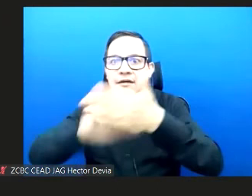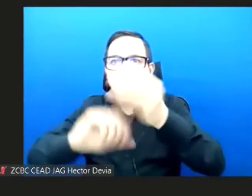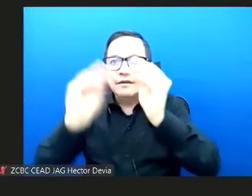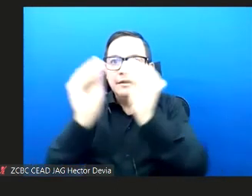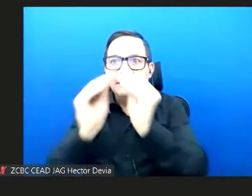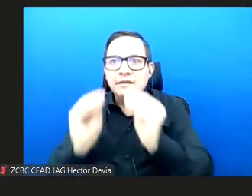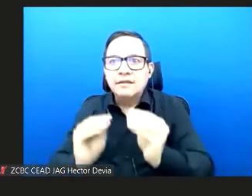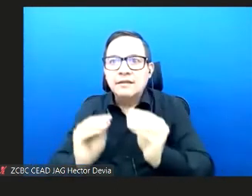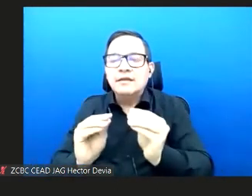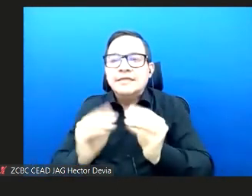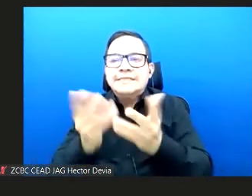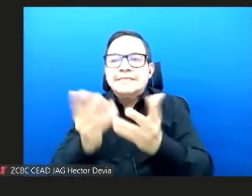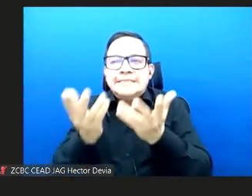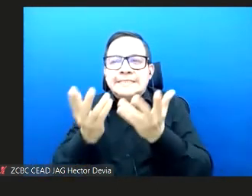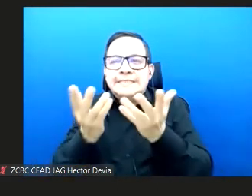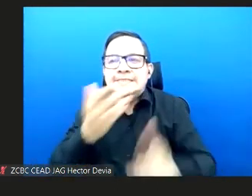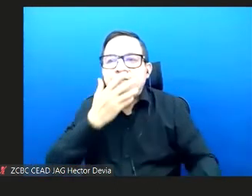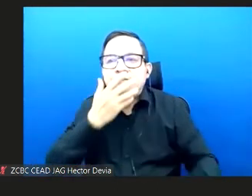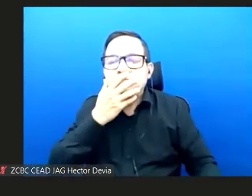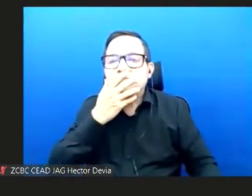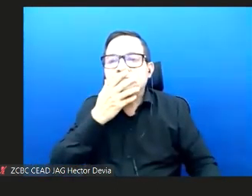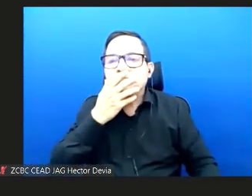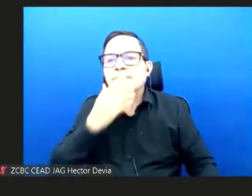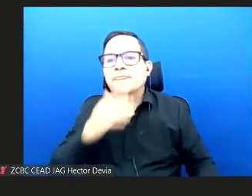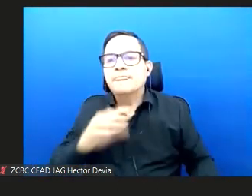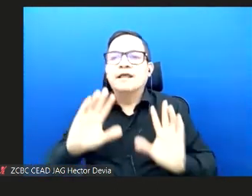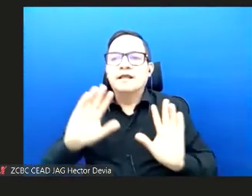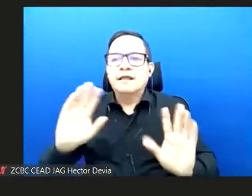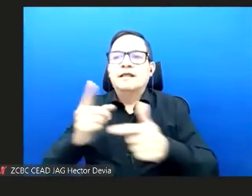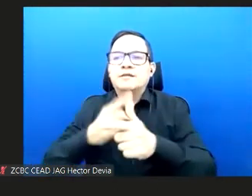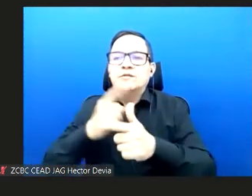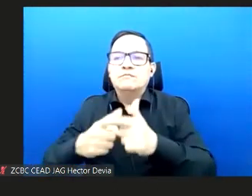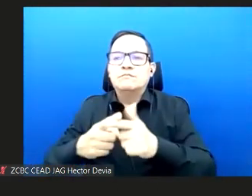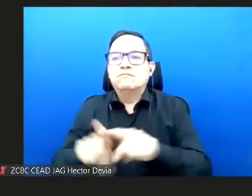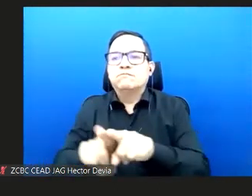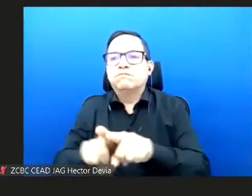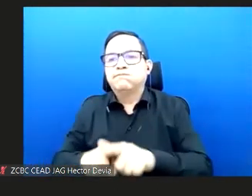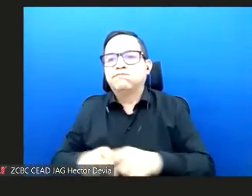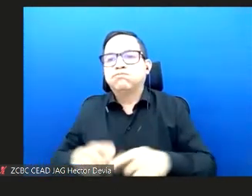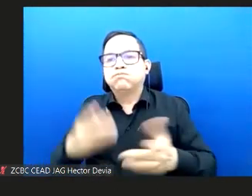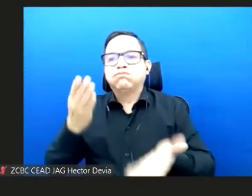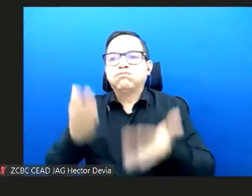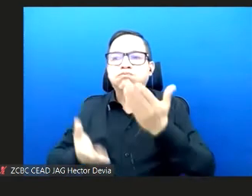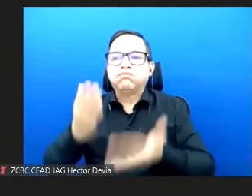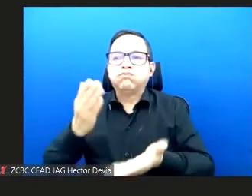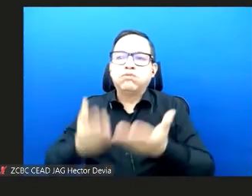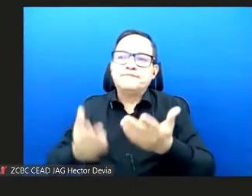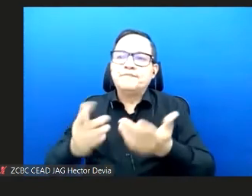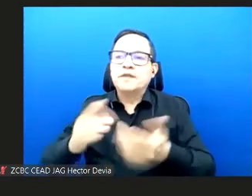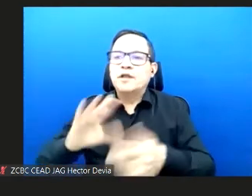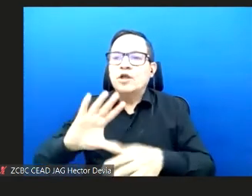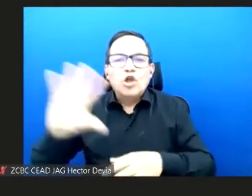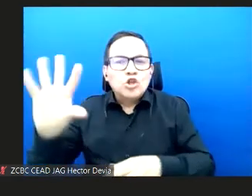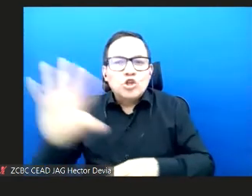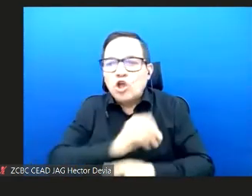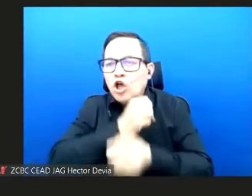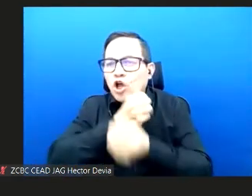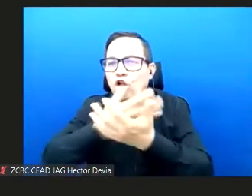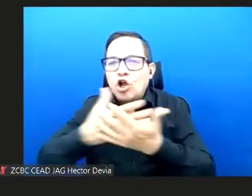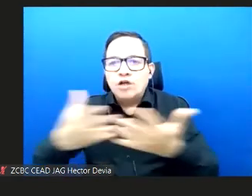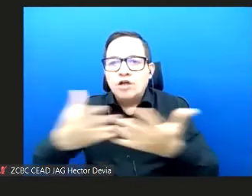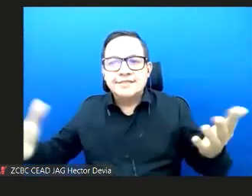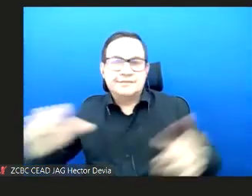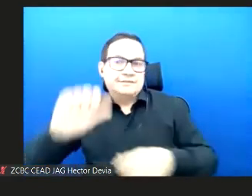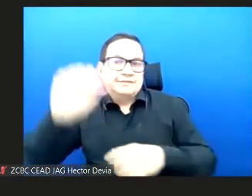representaríamos esa diferencia simétrica? Teníamos entonces que la diferencia simétrica va a ser todos los elementos de A,